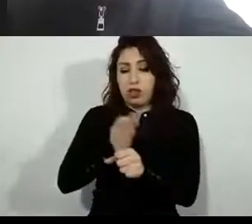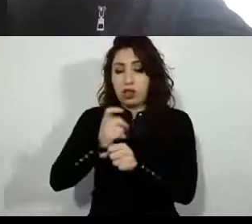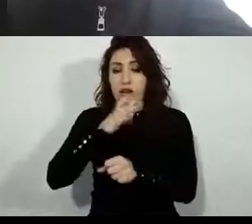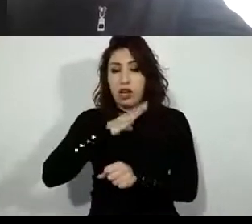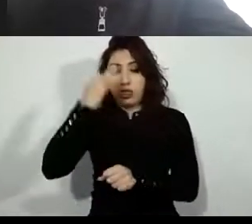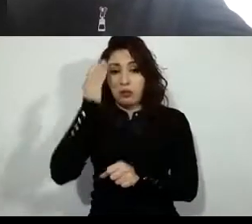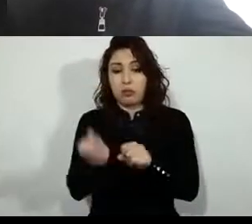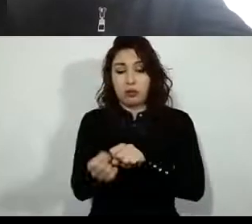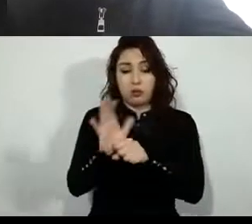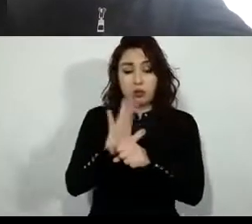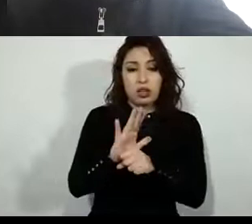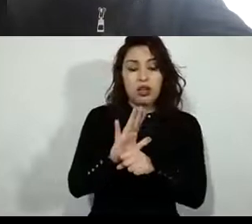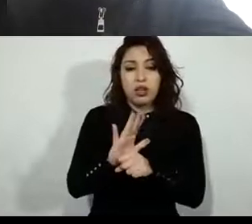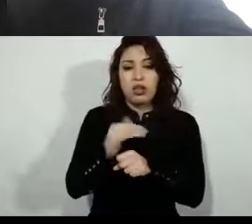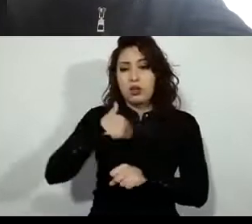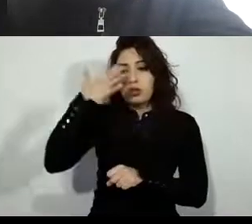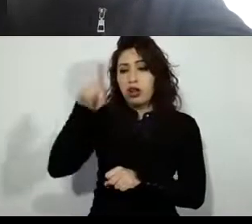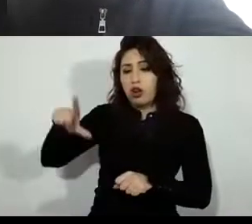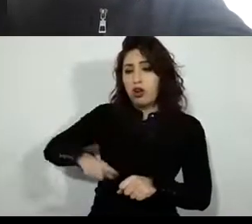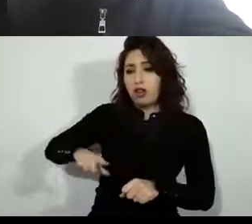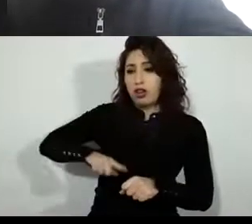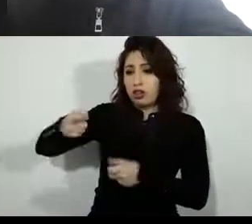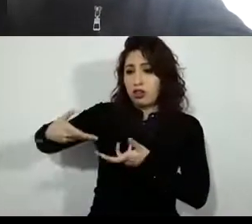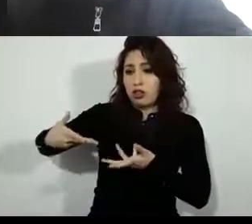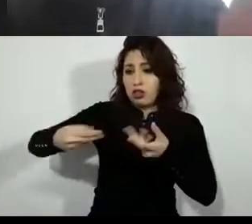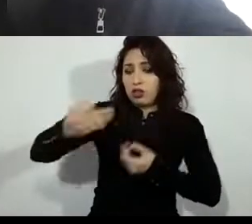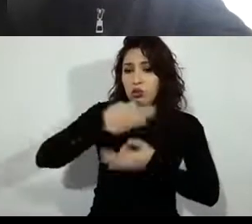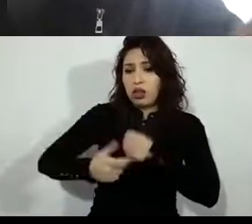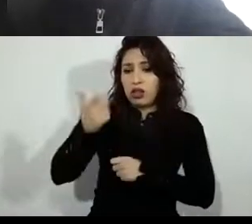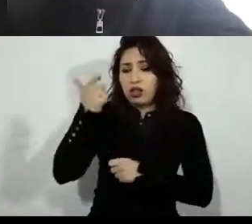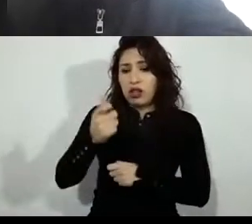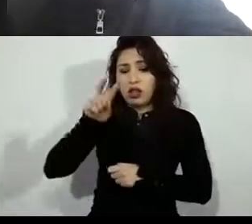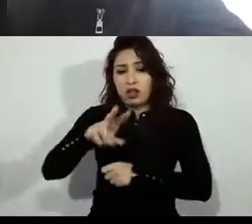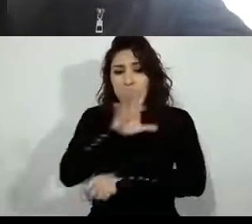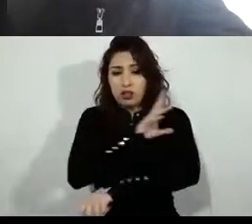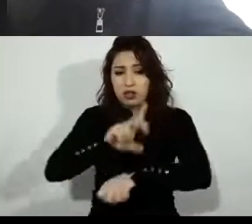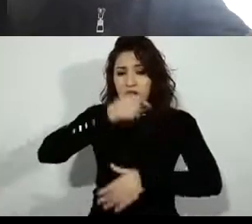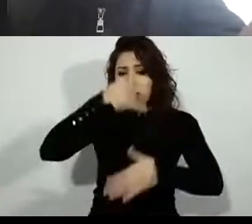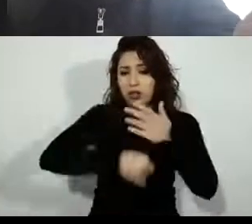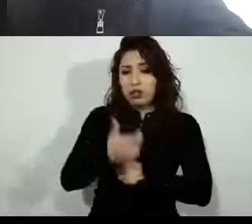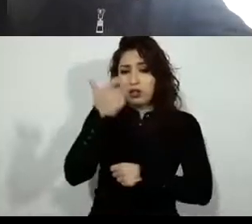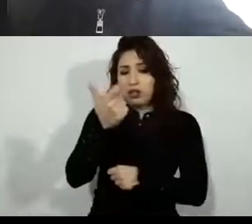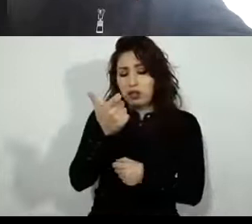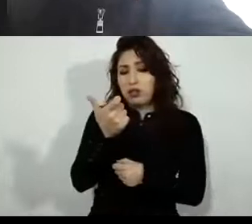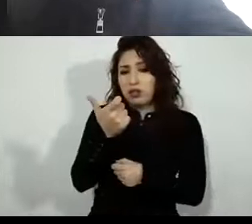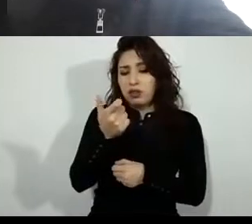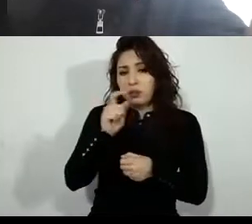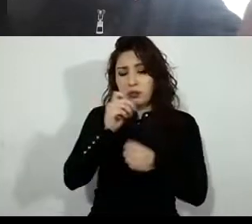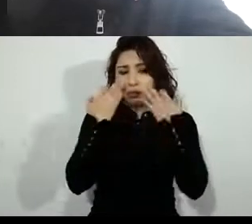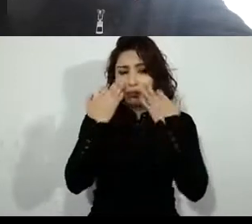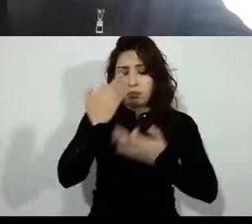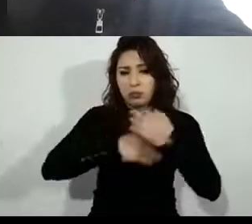al gobierno sobre su capacidad para ejercer el gasto público, la transparencia, etcétera. Pero sí estamos de acuerdo en